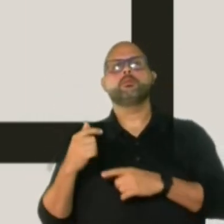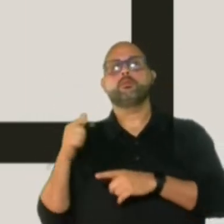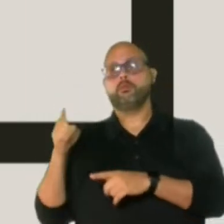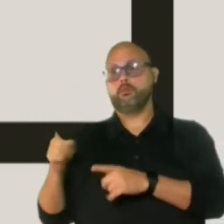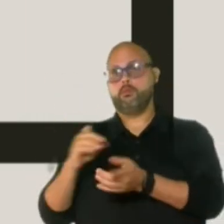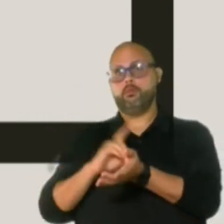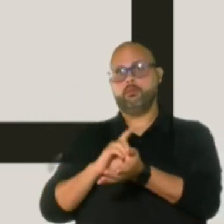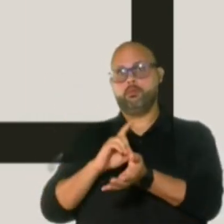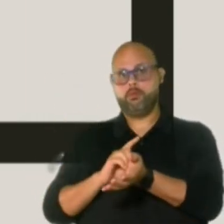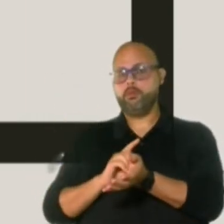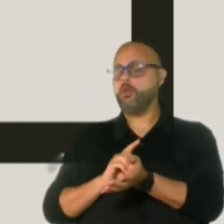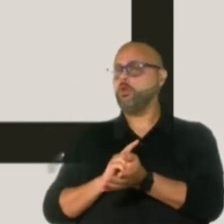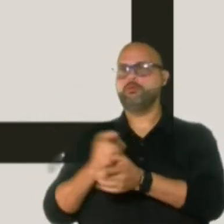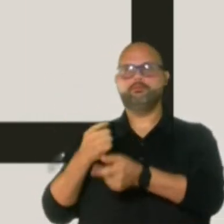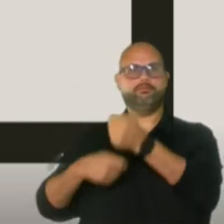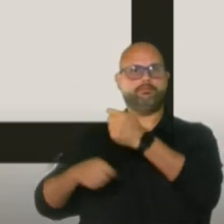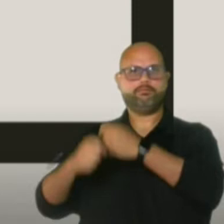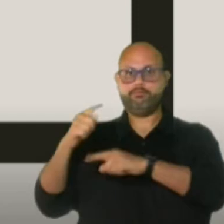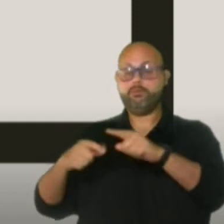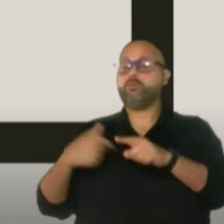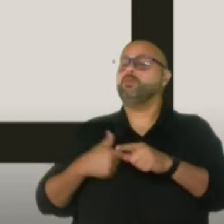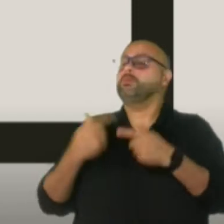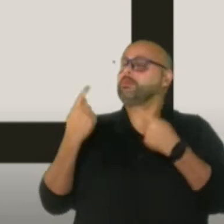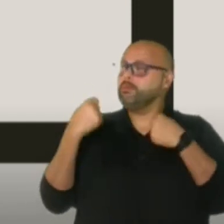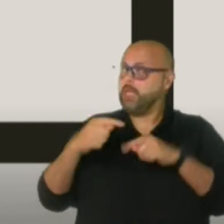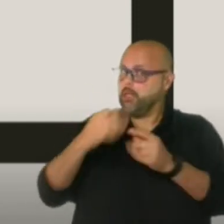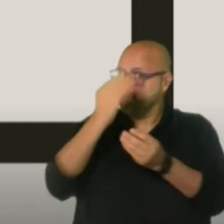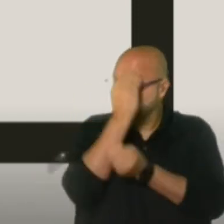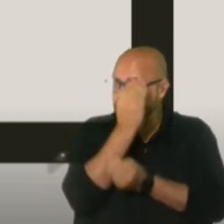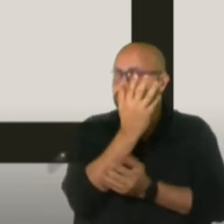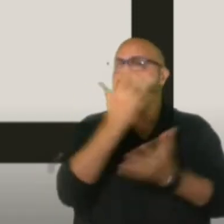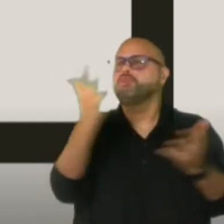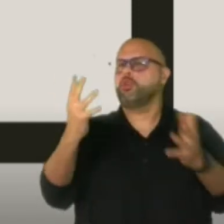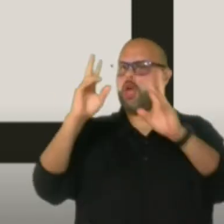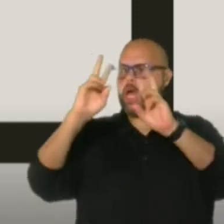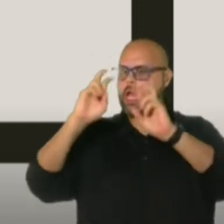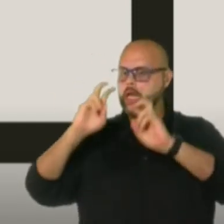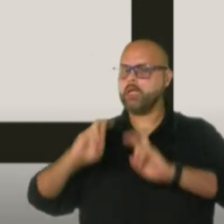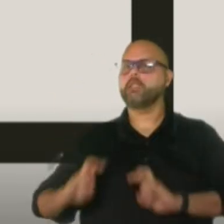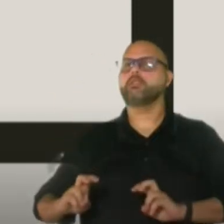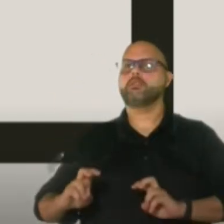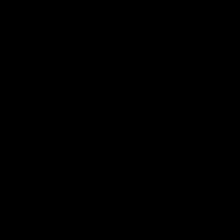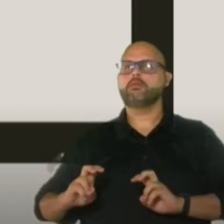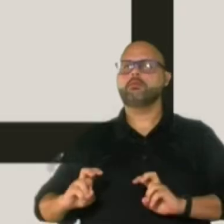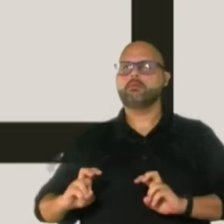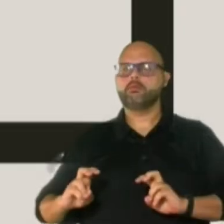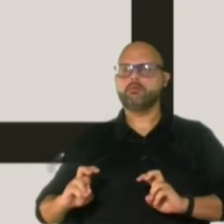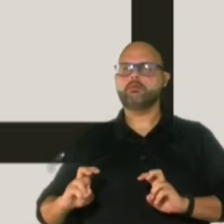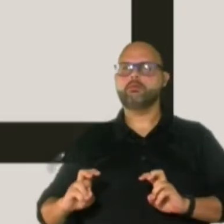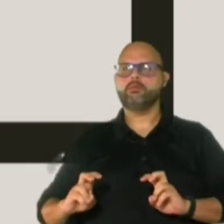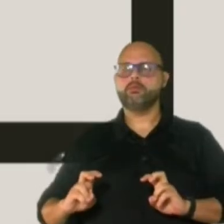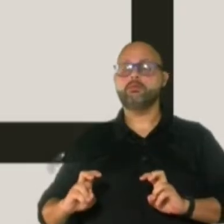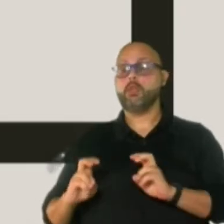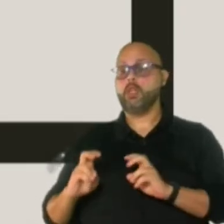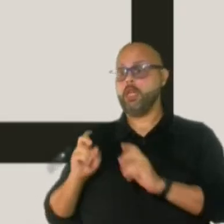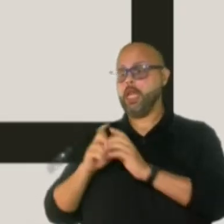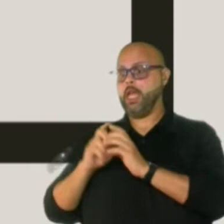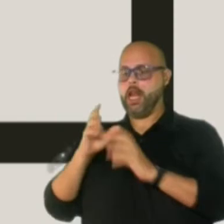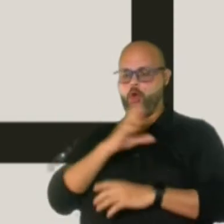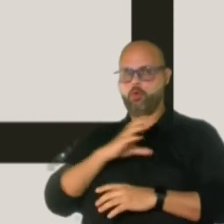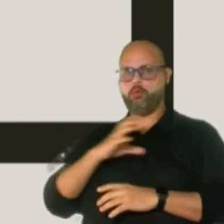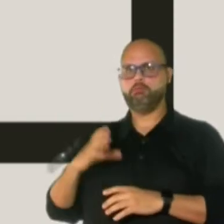de transmitirles todo este análisis, que cuando el Comité Médico Asesor recibió